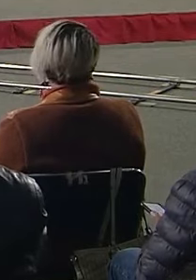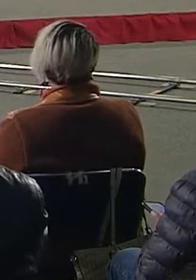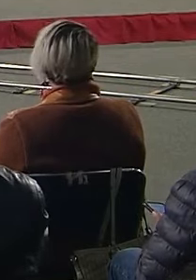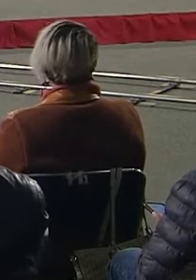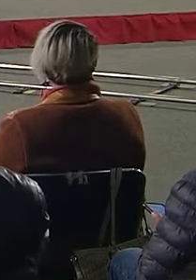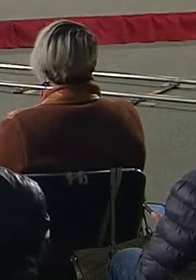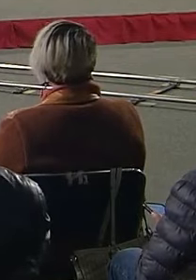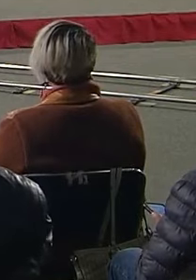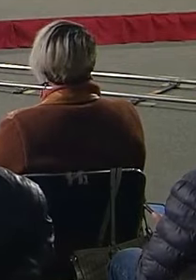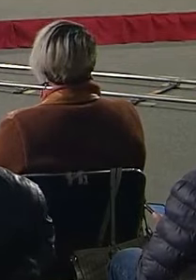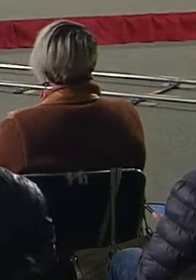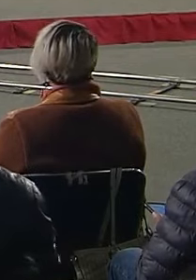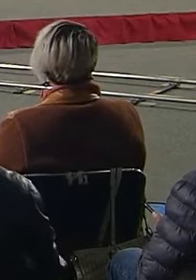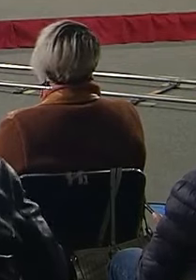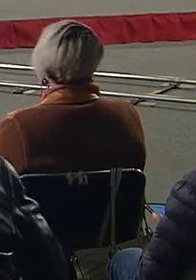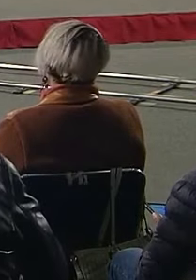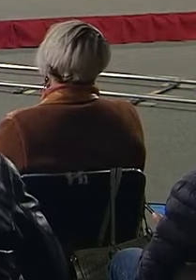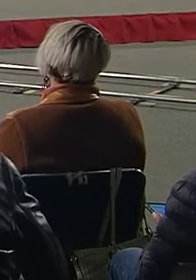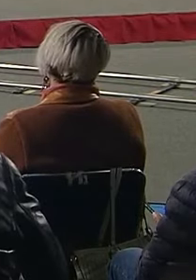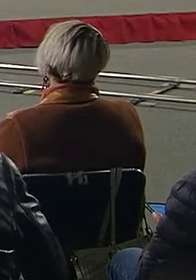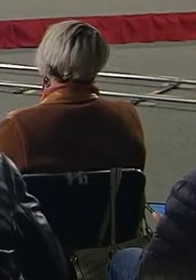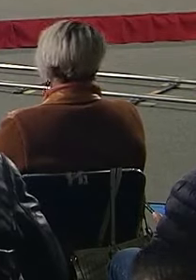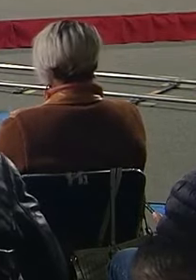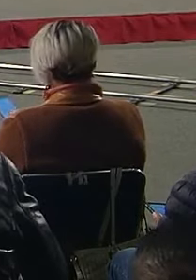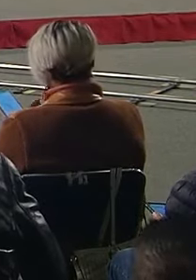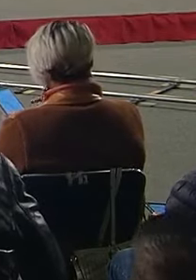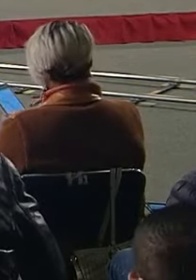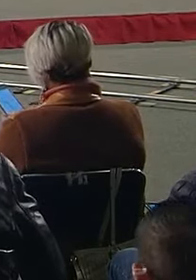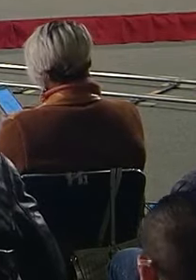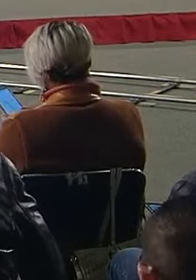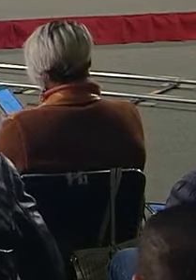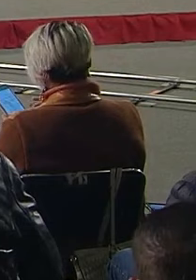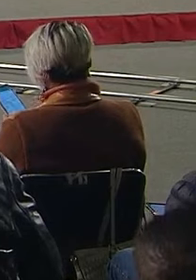Bueno, pues vamos a informar hoy,